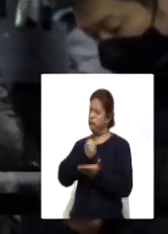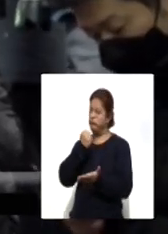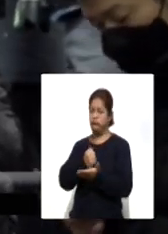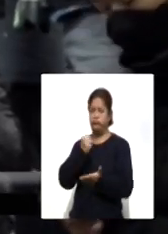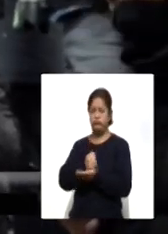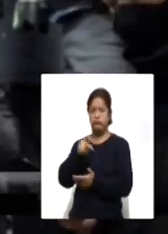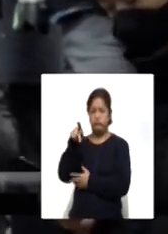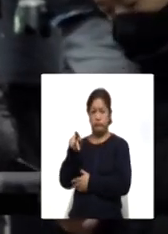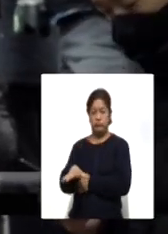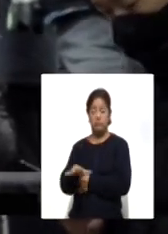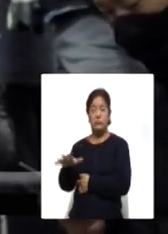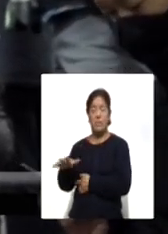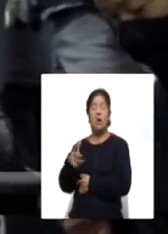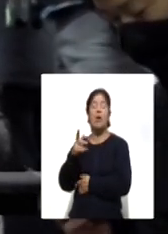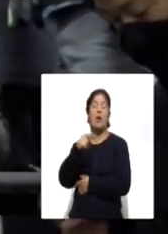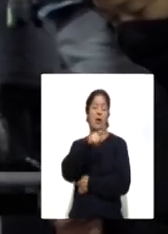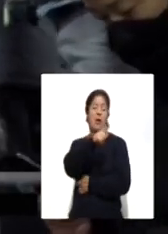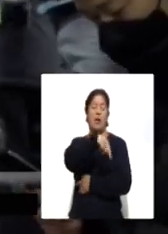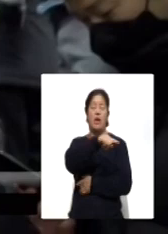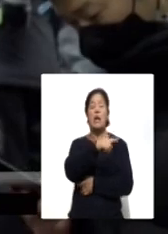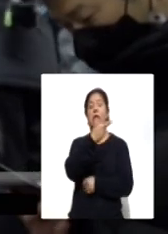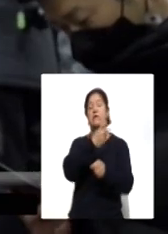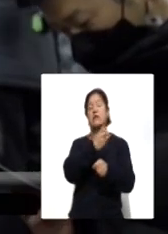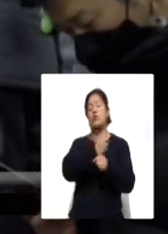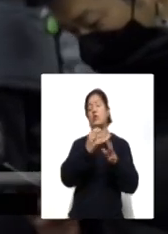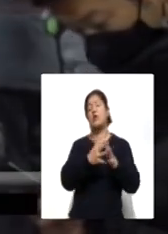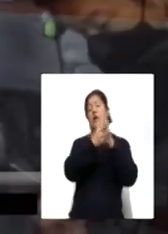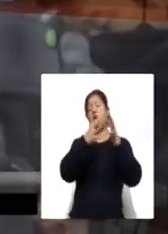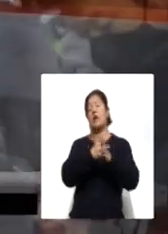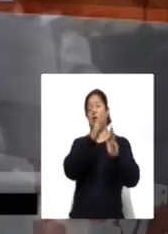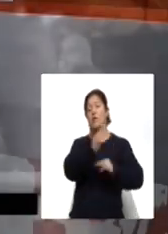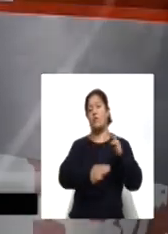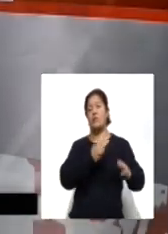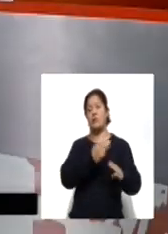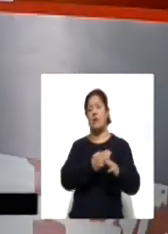burdeles militares japoneses durante la Segunda Guerra Mundial.